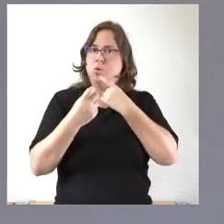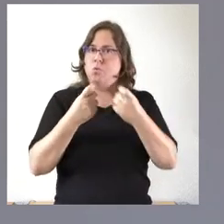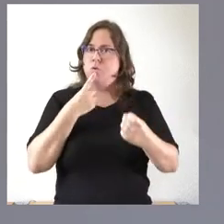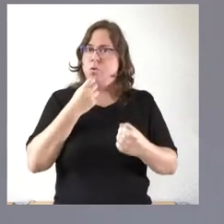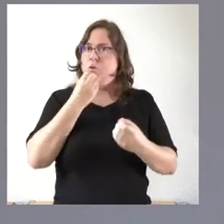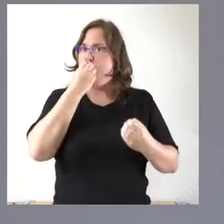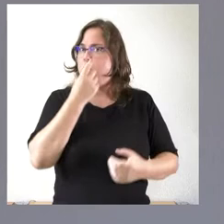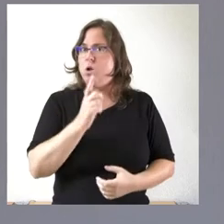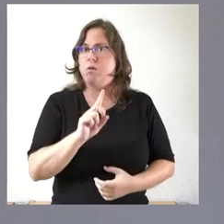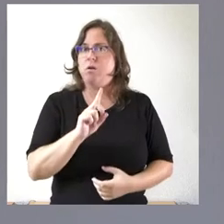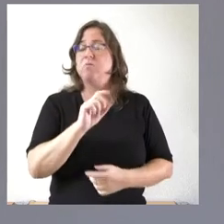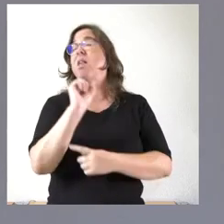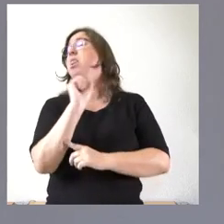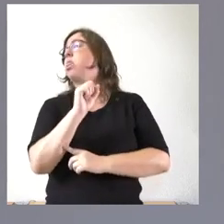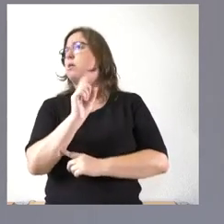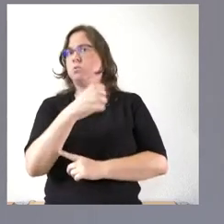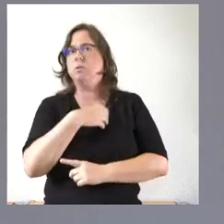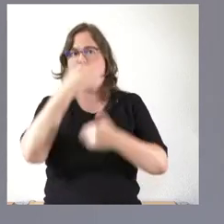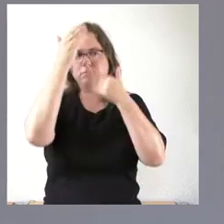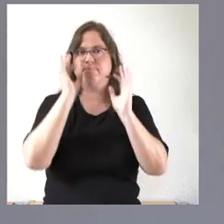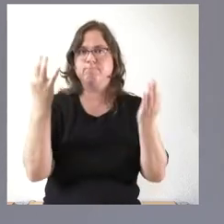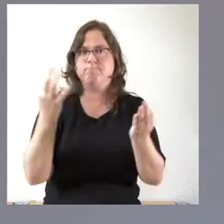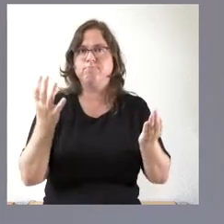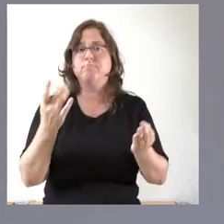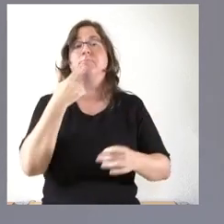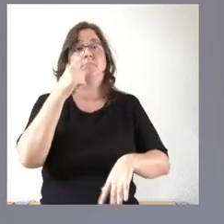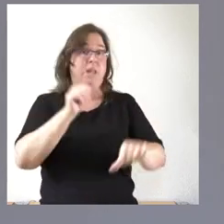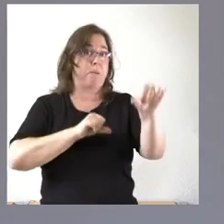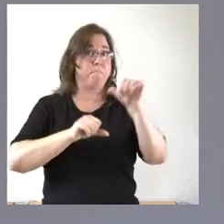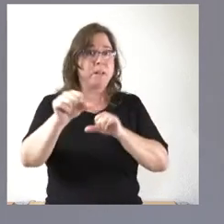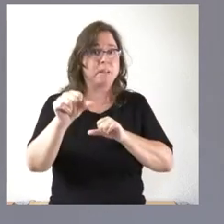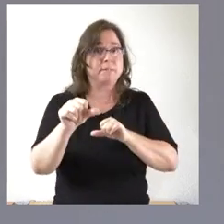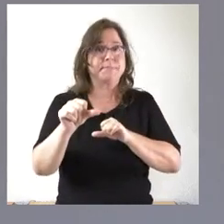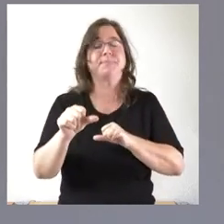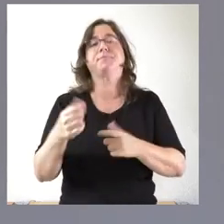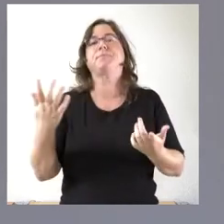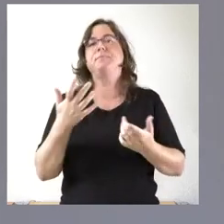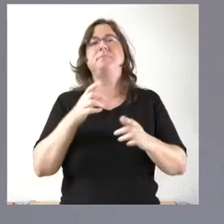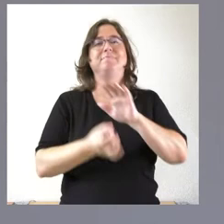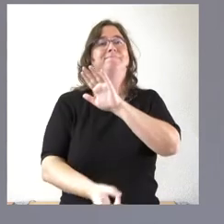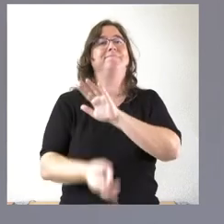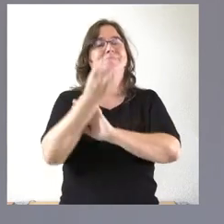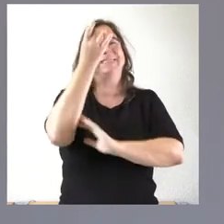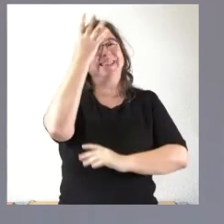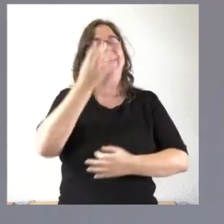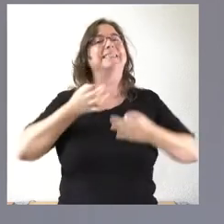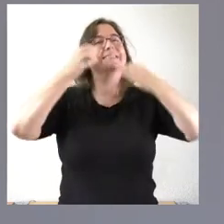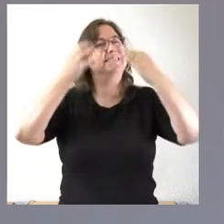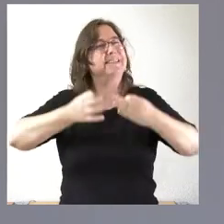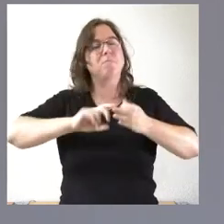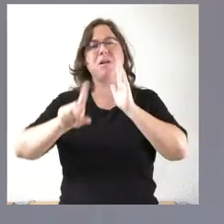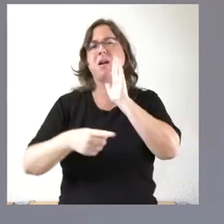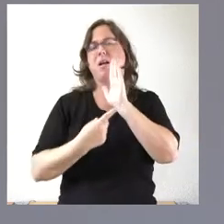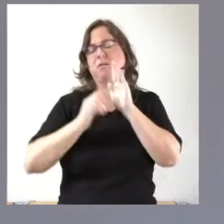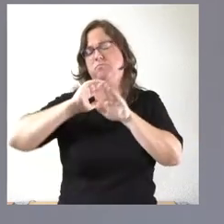bueno ignorar. A partir de ahí, pues dejar claro que el desarrollo de esta iniciativa se va a hacer siempre conforme a la ley,